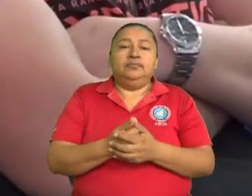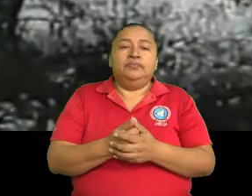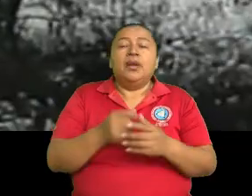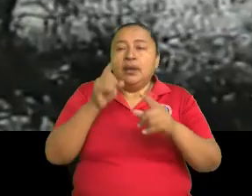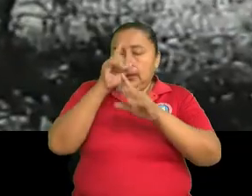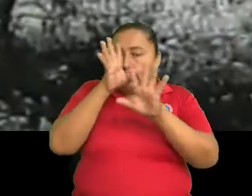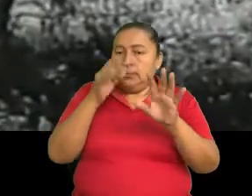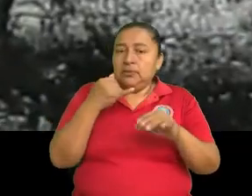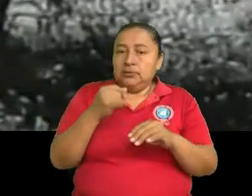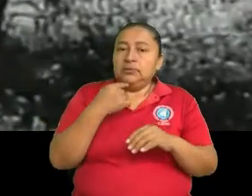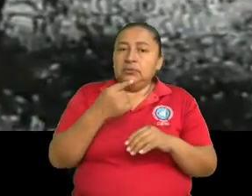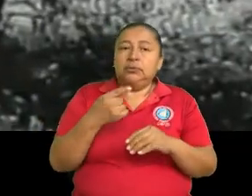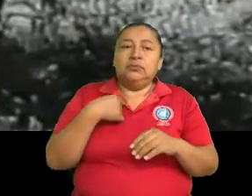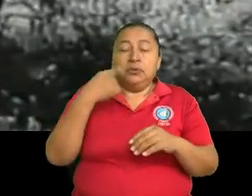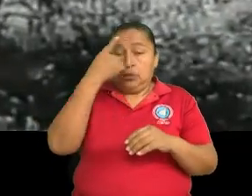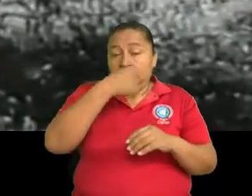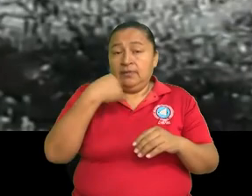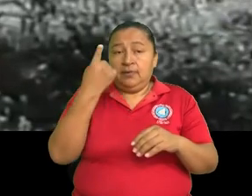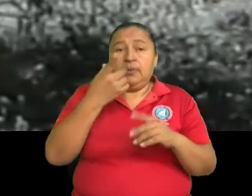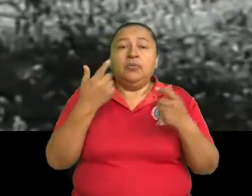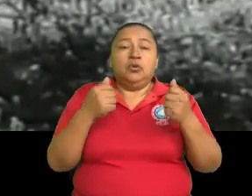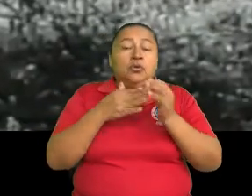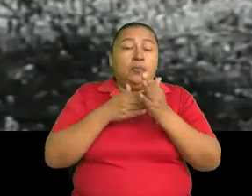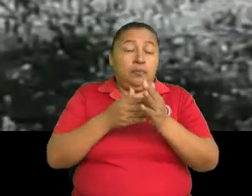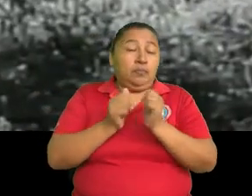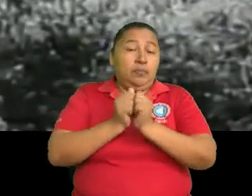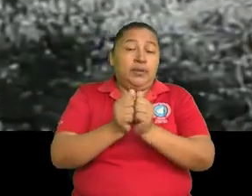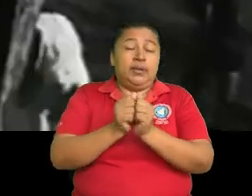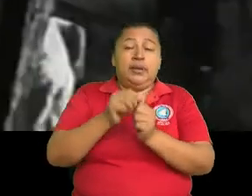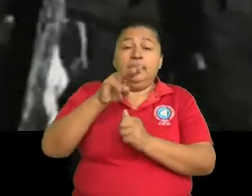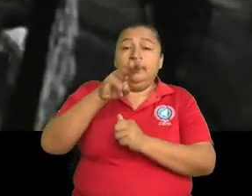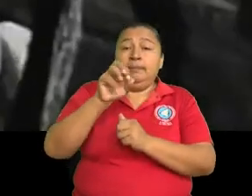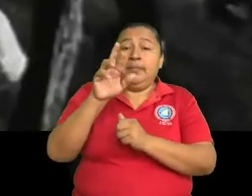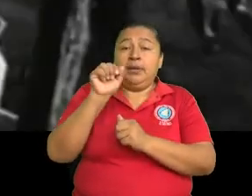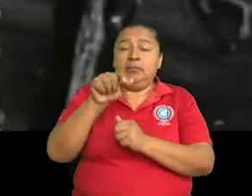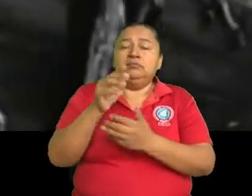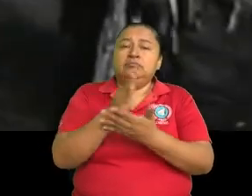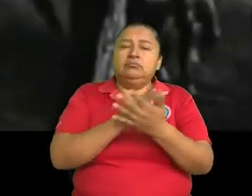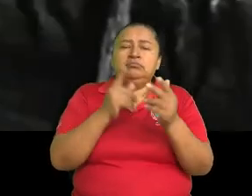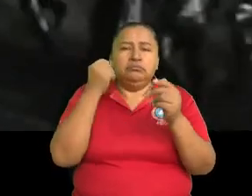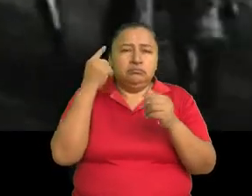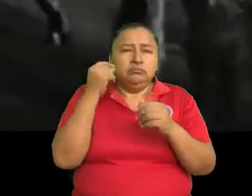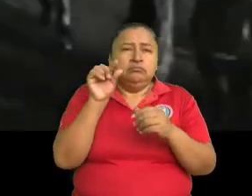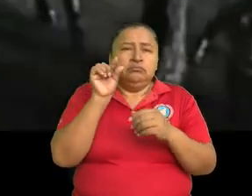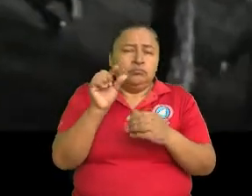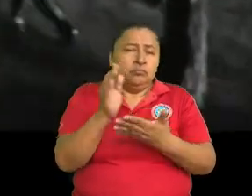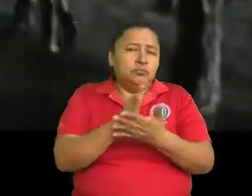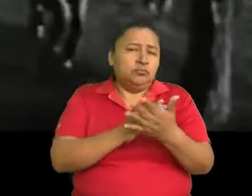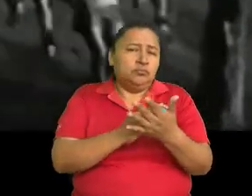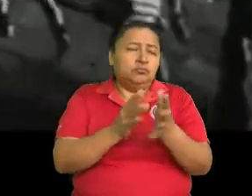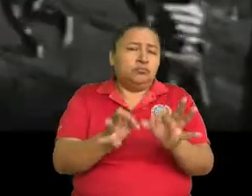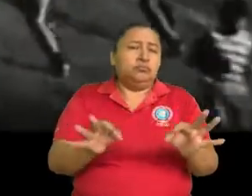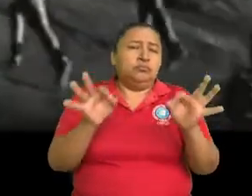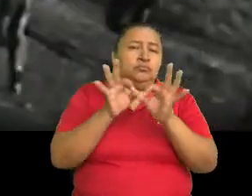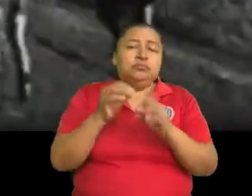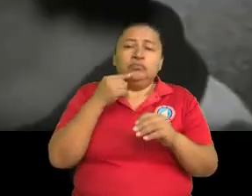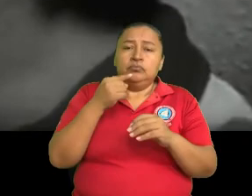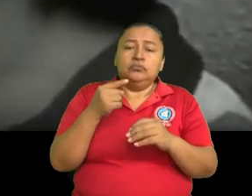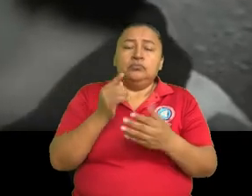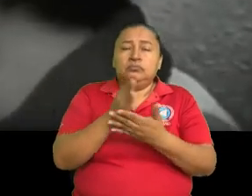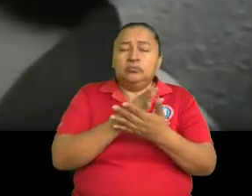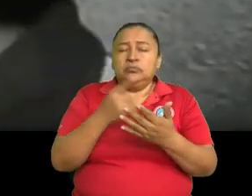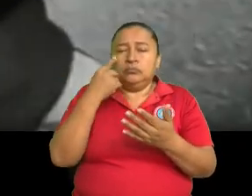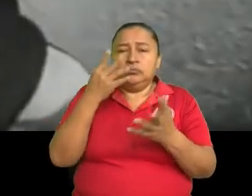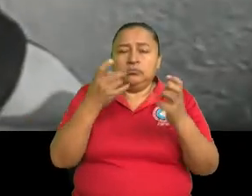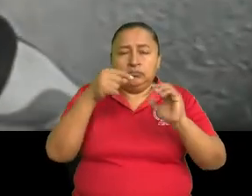sí, cómo nos identificamos. Compañera Miriam, entender un poquito un aspecto muy importante que usted ha dejado entrever, pero